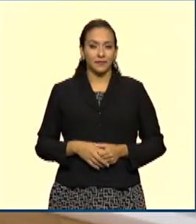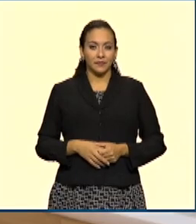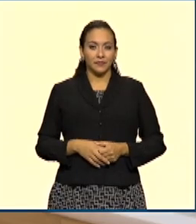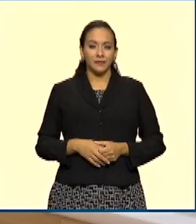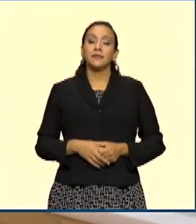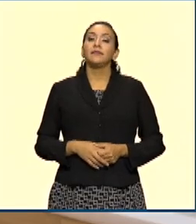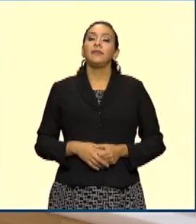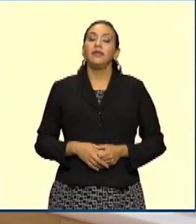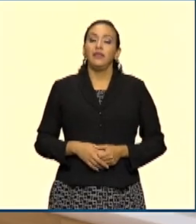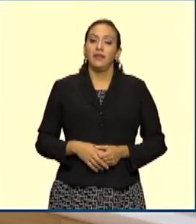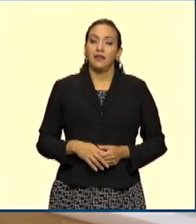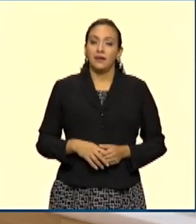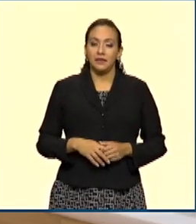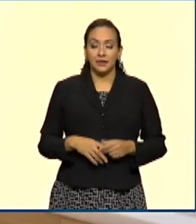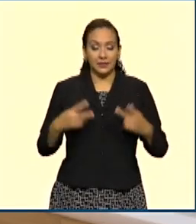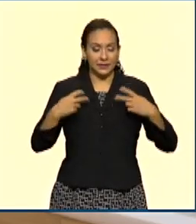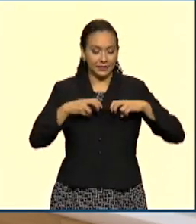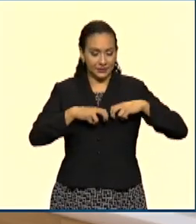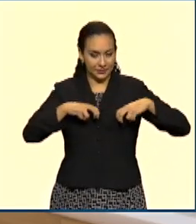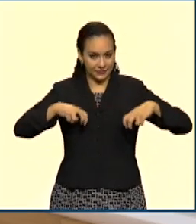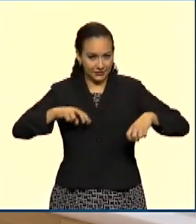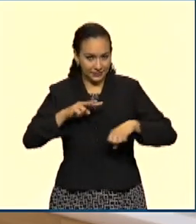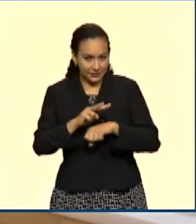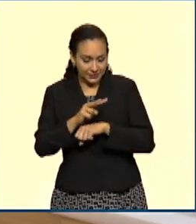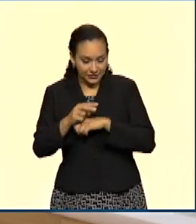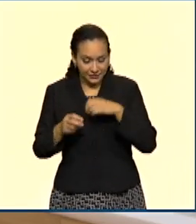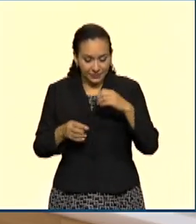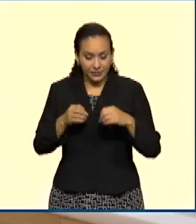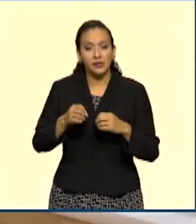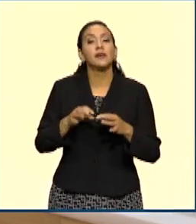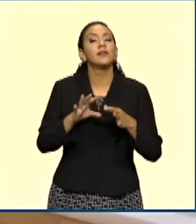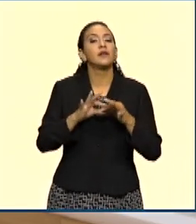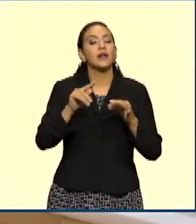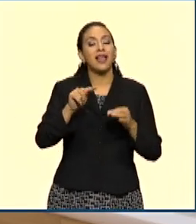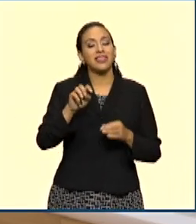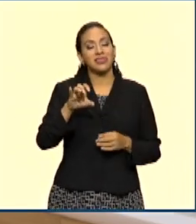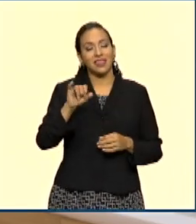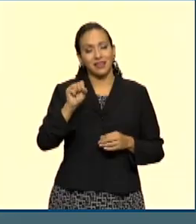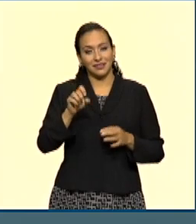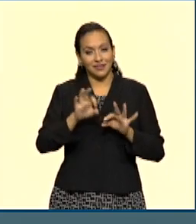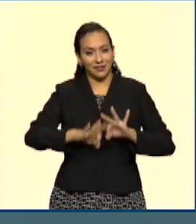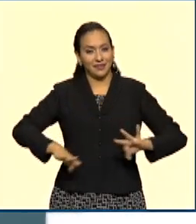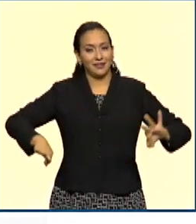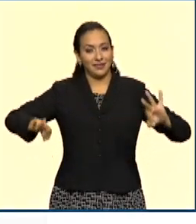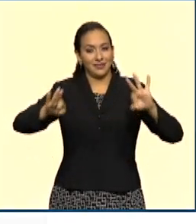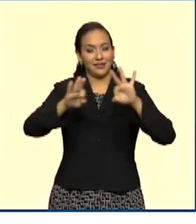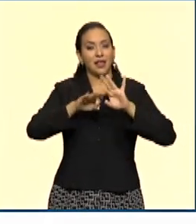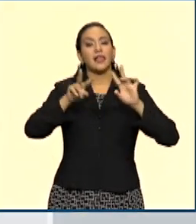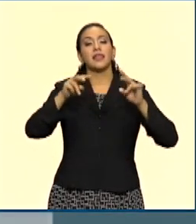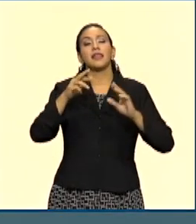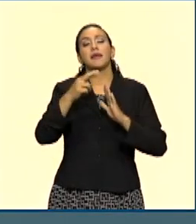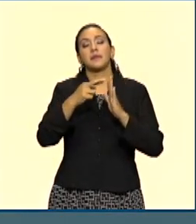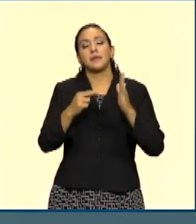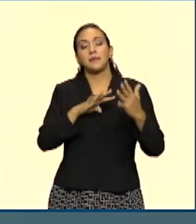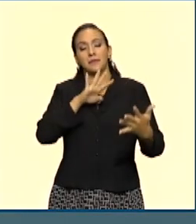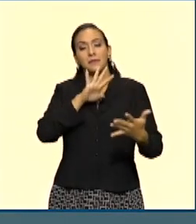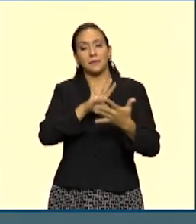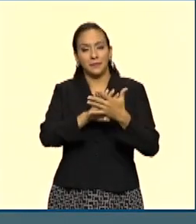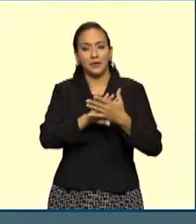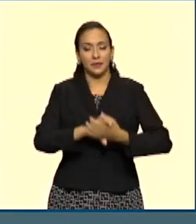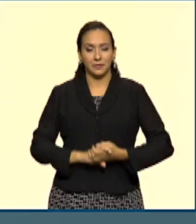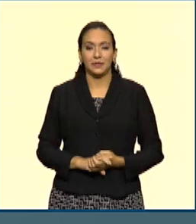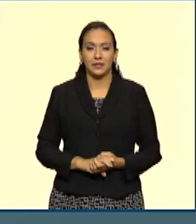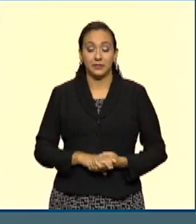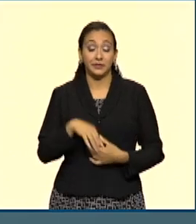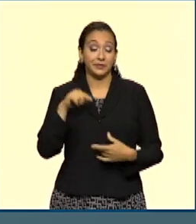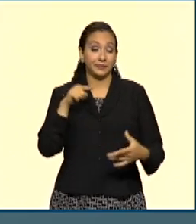Entre tanto, el Consejo de la Judicatura Federal destacó una tesis relevante del Tercer Tribunal Colegiado en materia penal del Segundo Circuito, la